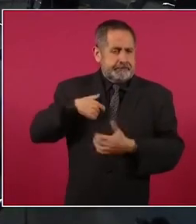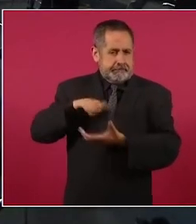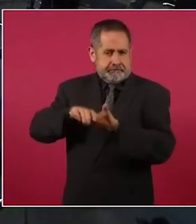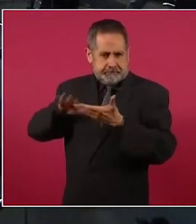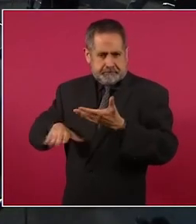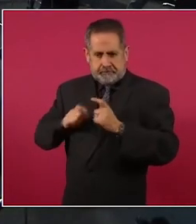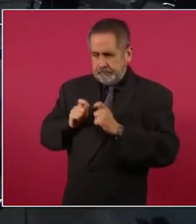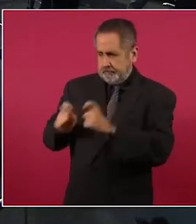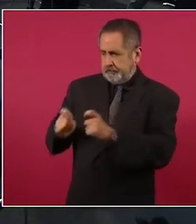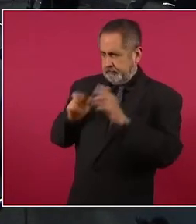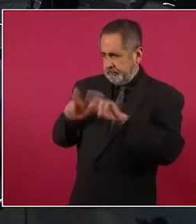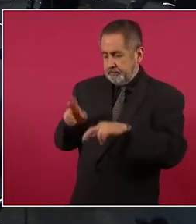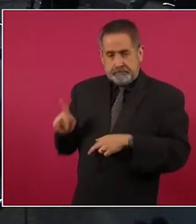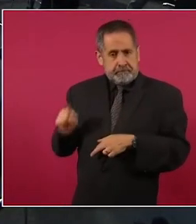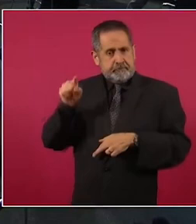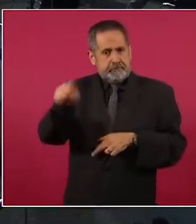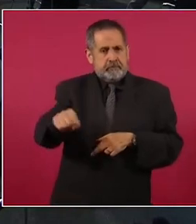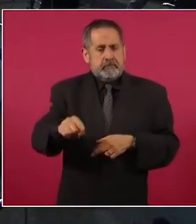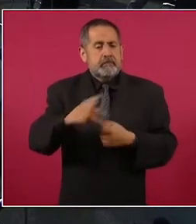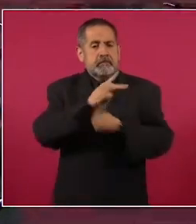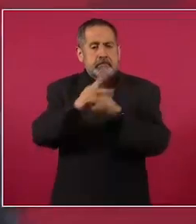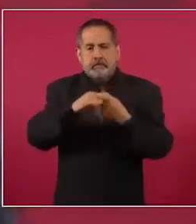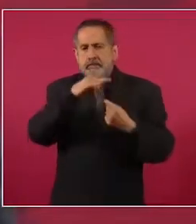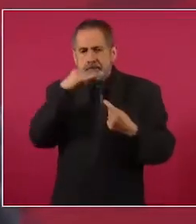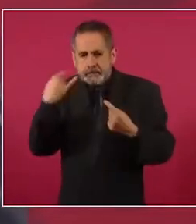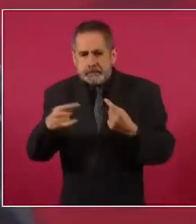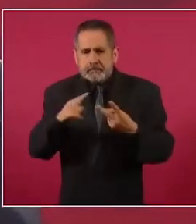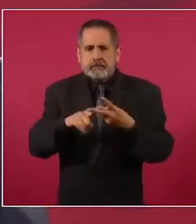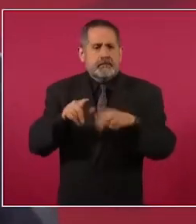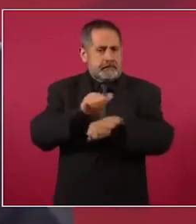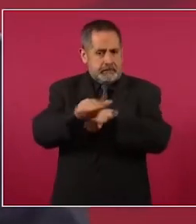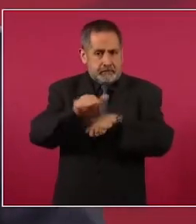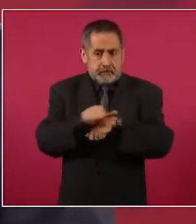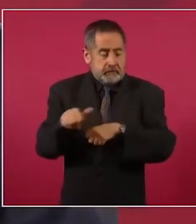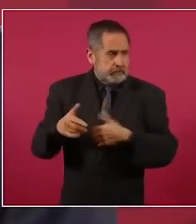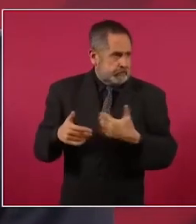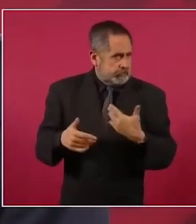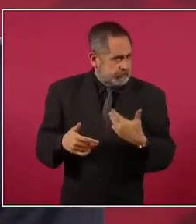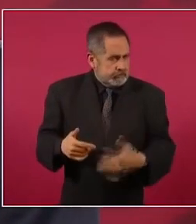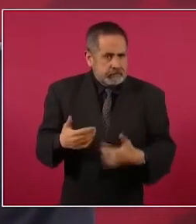representarme a Chile y a Argentina